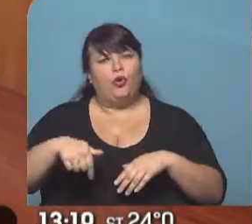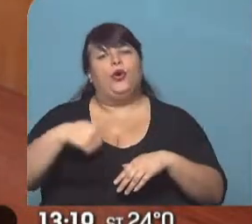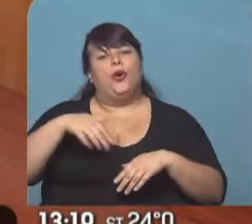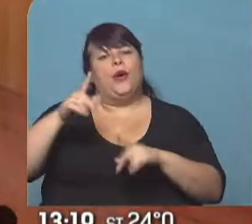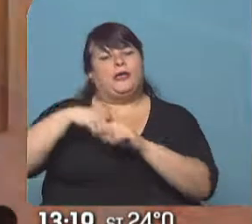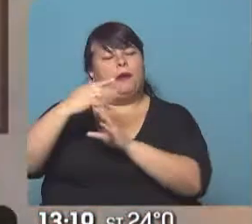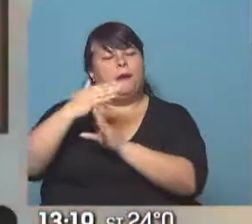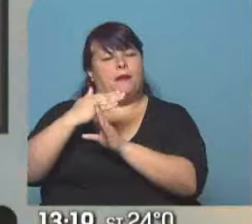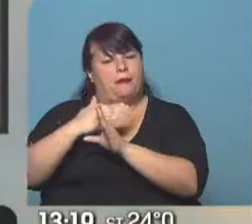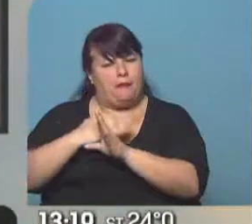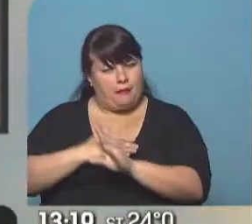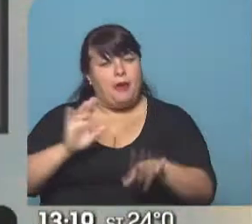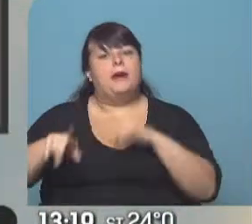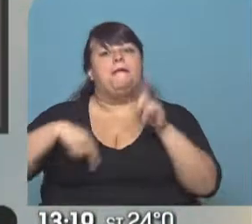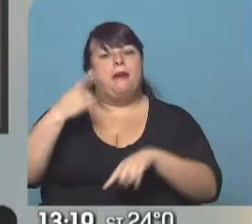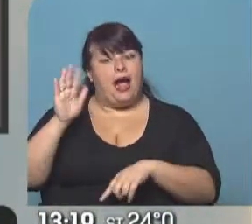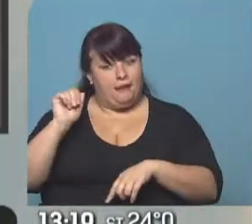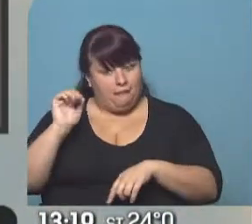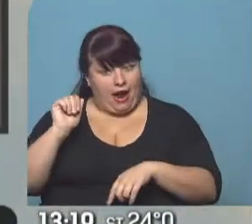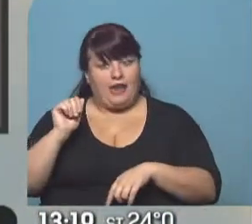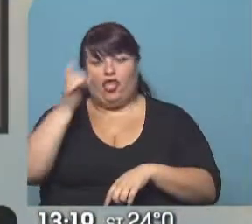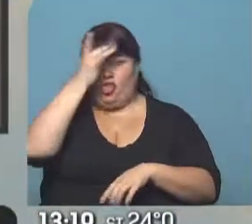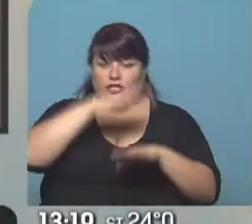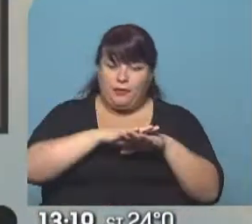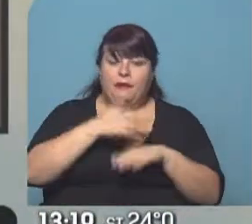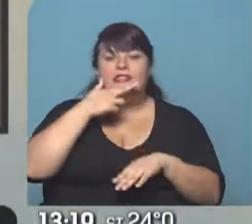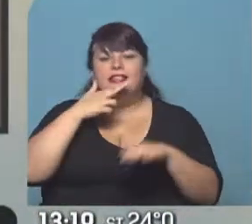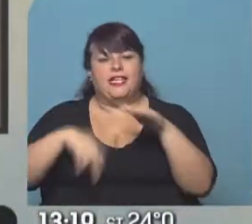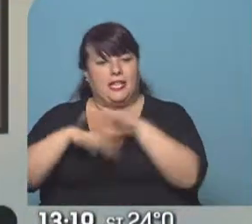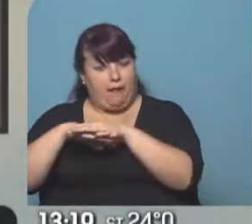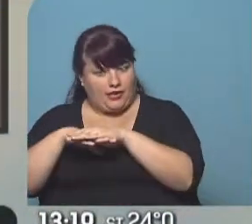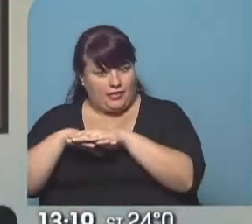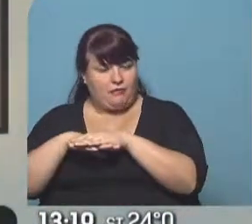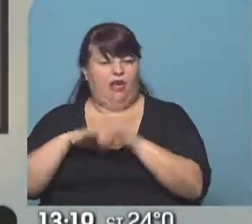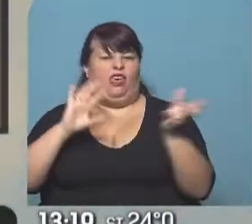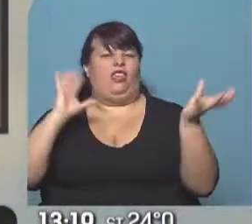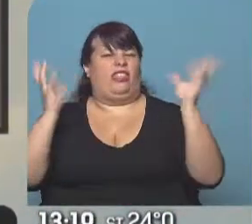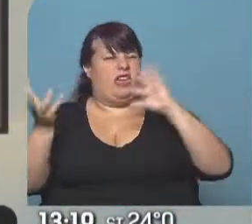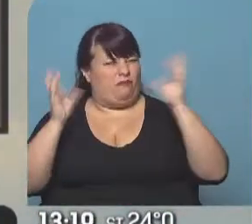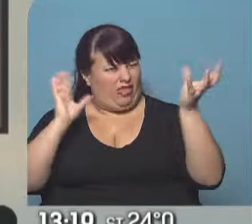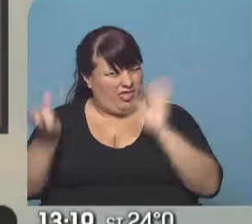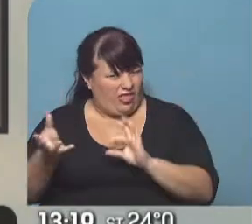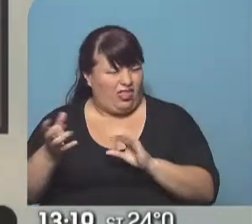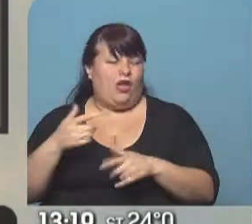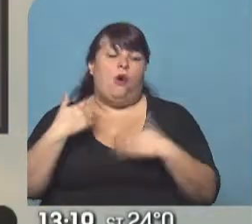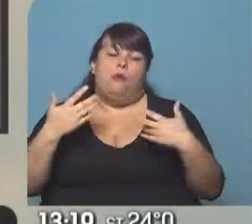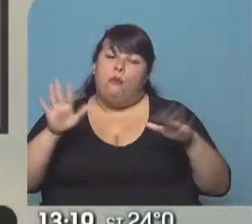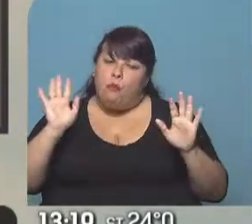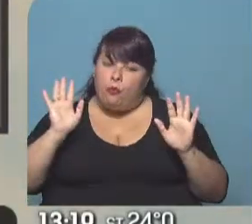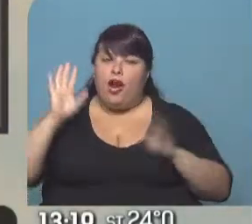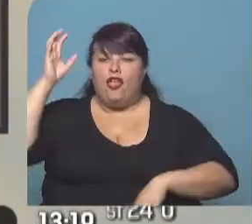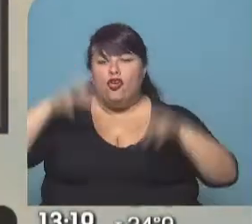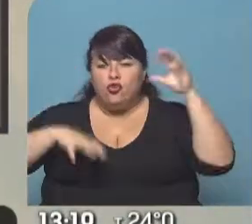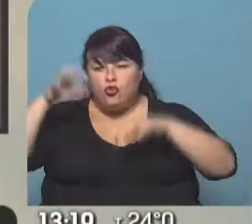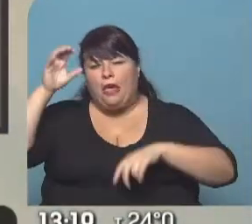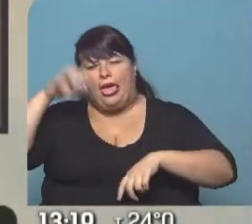a descender la temperatura. Por lo tanto, mañana martes, 12 la mínima, 17 grados la temperatura máxima. Desmejoran las condiciones meteorológicas, la probabilidad de